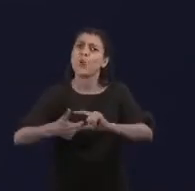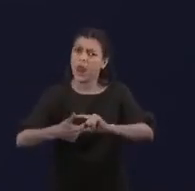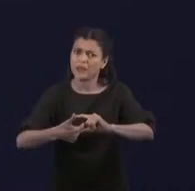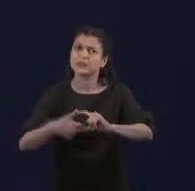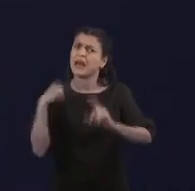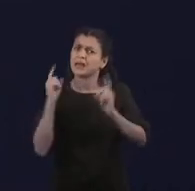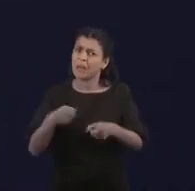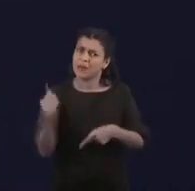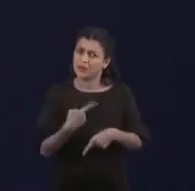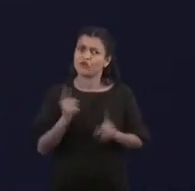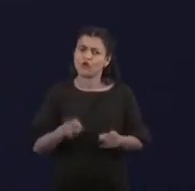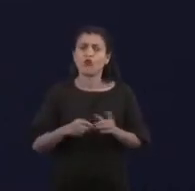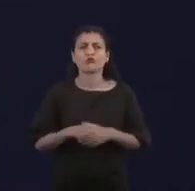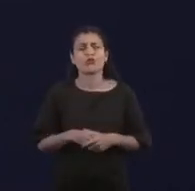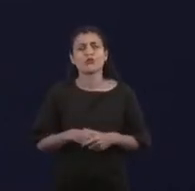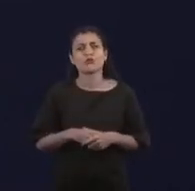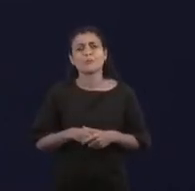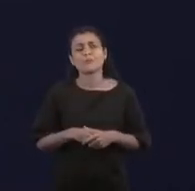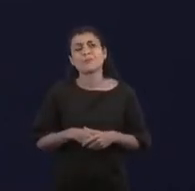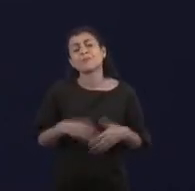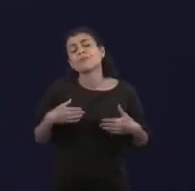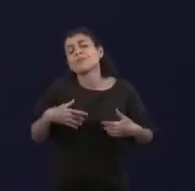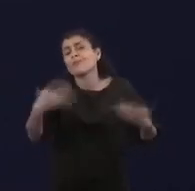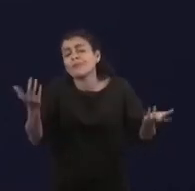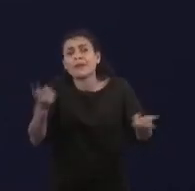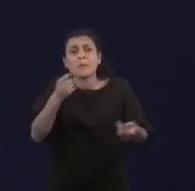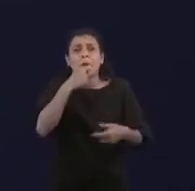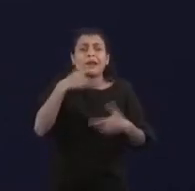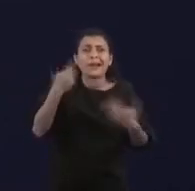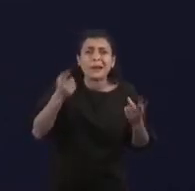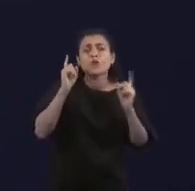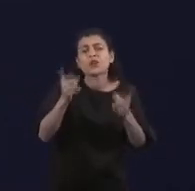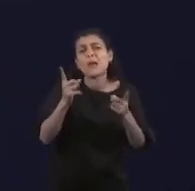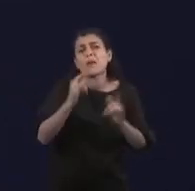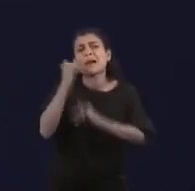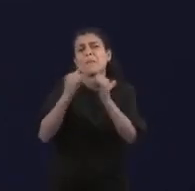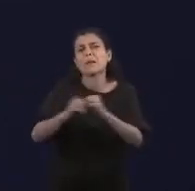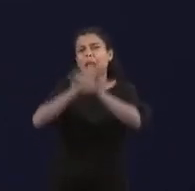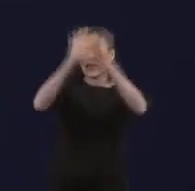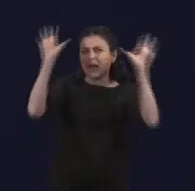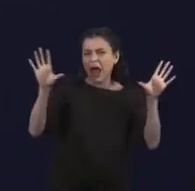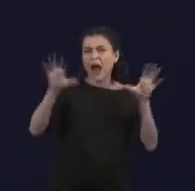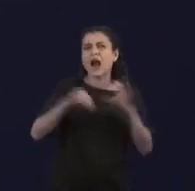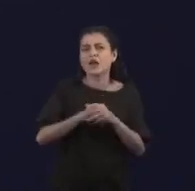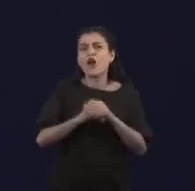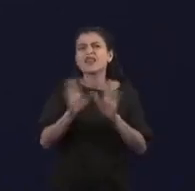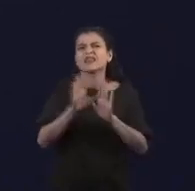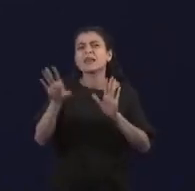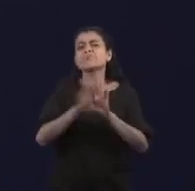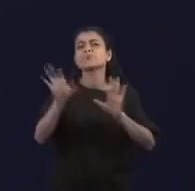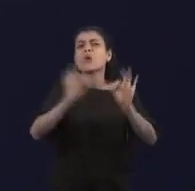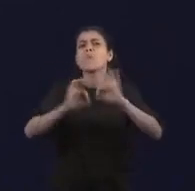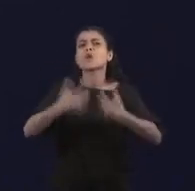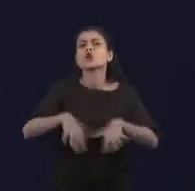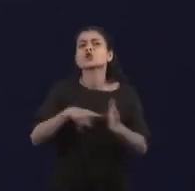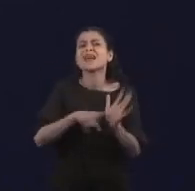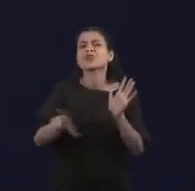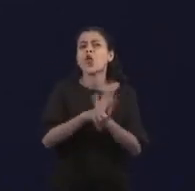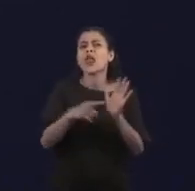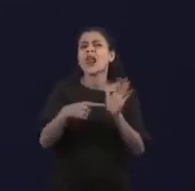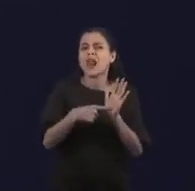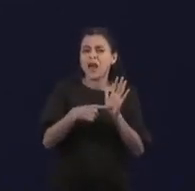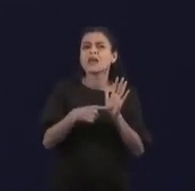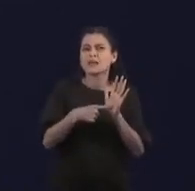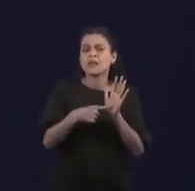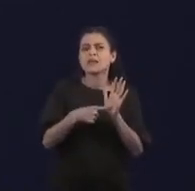ejemplo, solo también para ponerle relevancia al proyecto de ley, van a